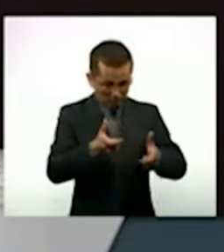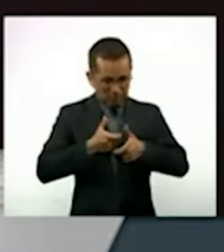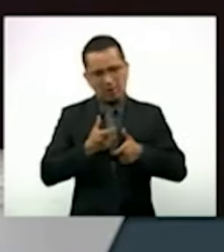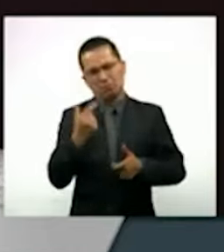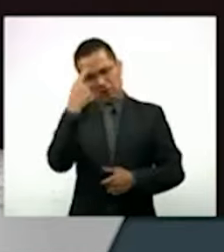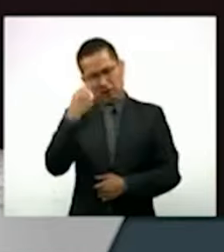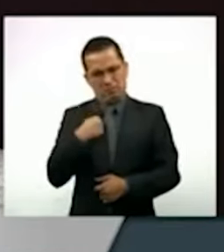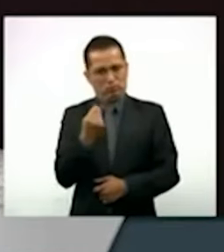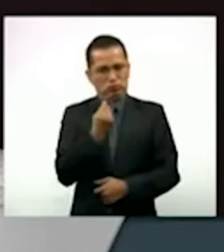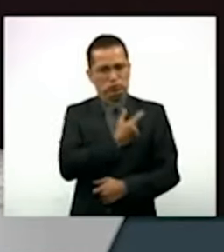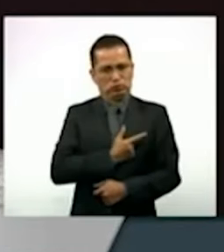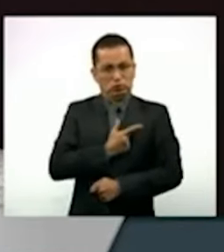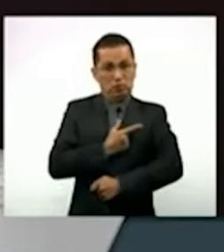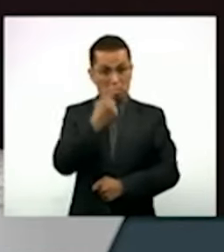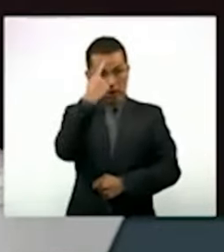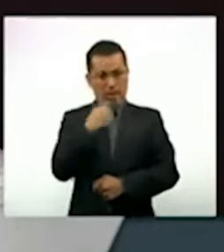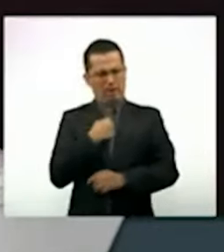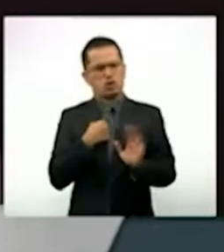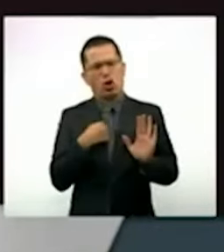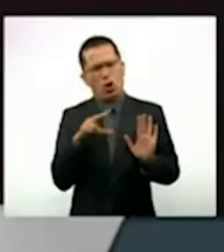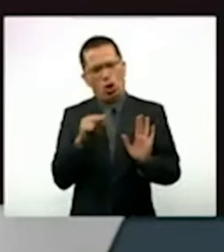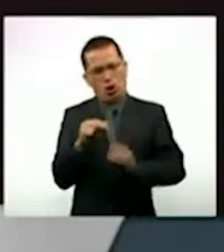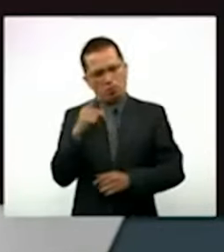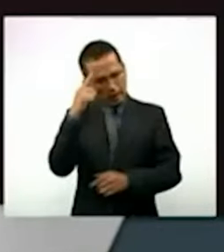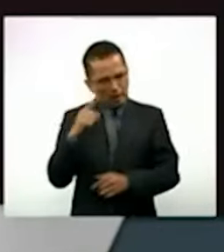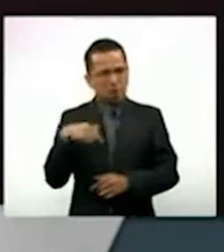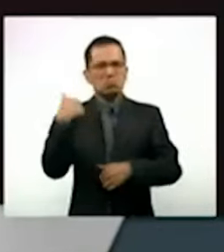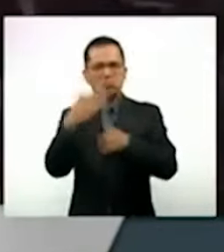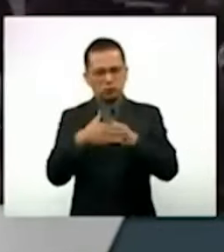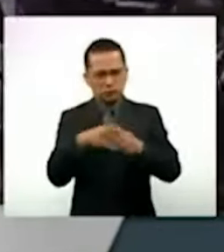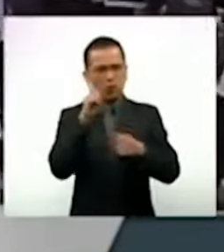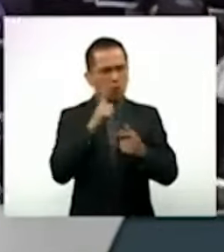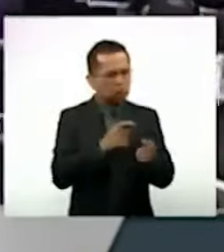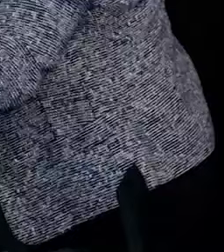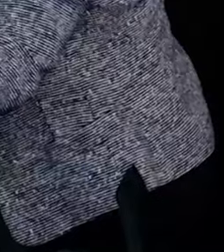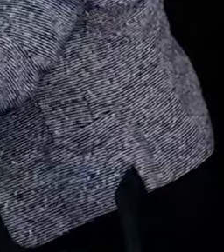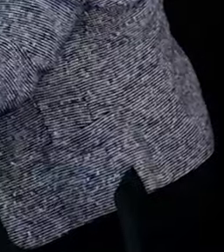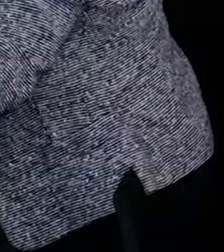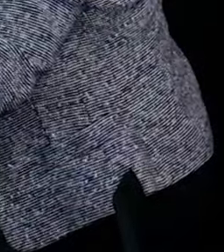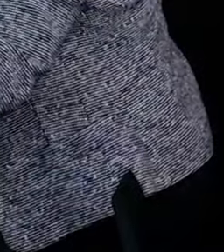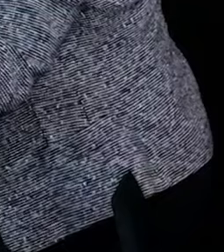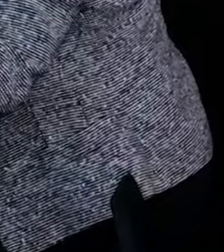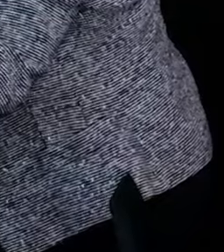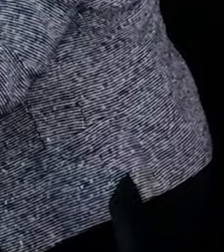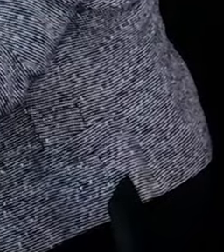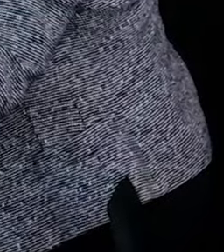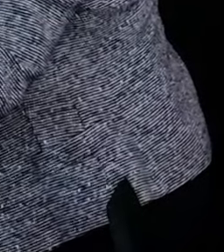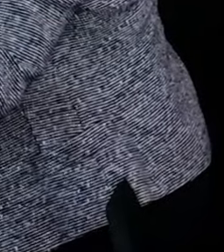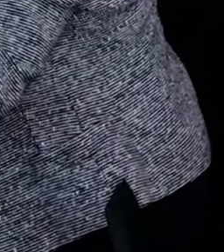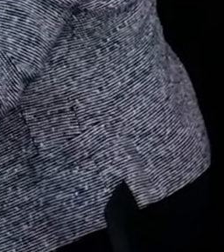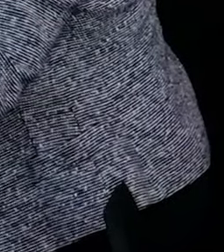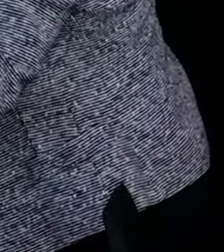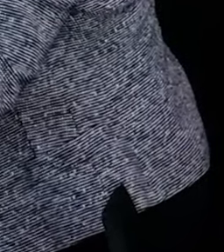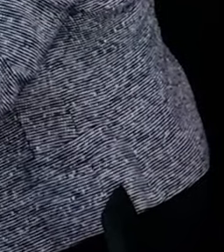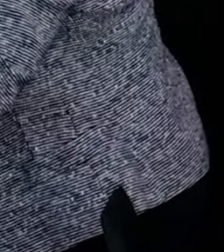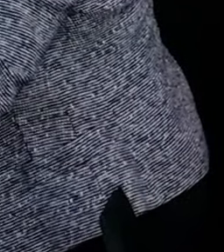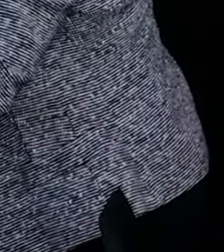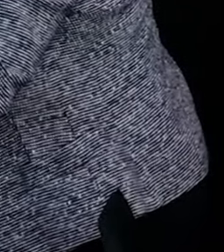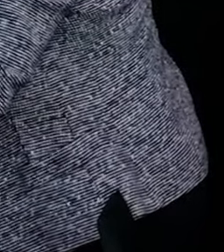de Información Legislativa. ¿Y qué crees, Juan? Estábamos todos muy equivocados. Ella nació, según la ficha que